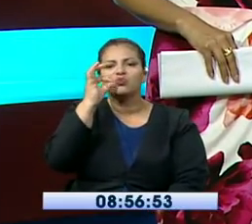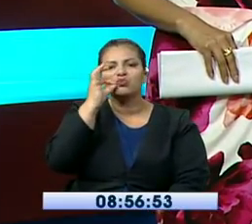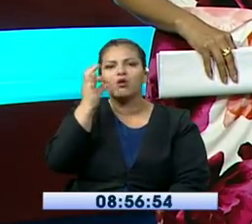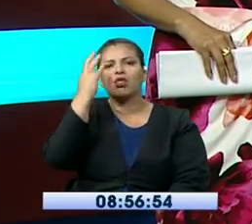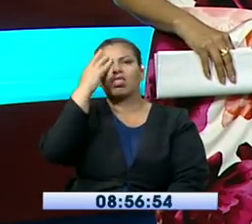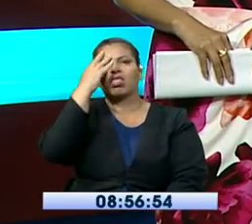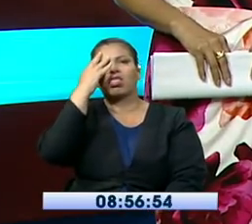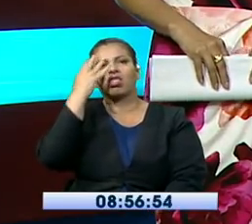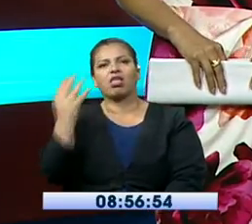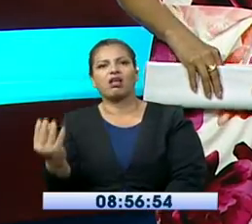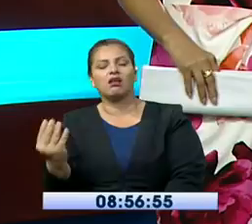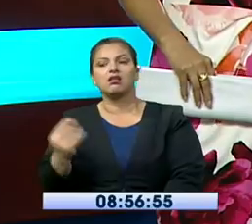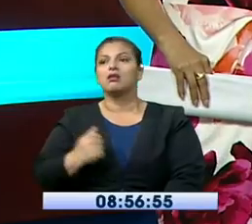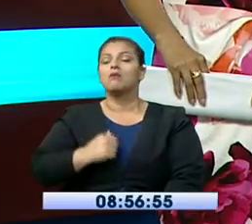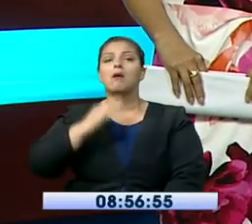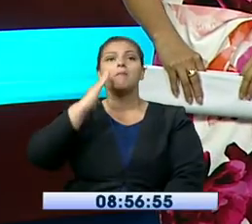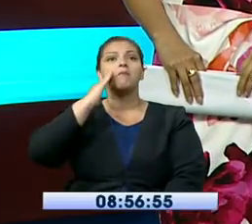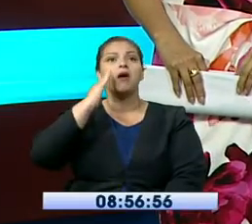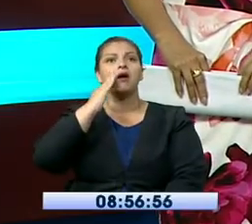recibir el tratamiento